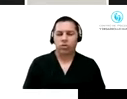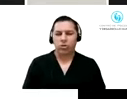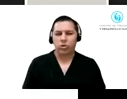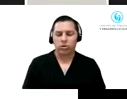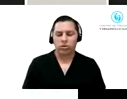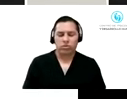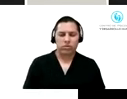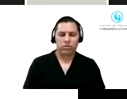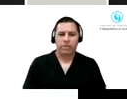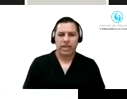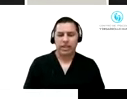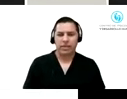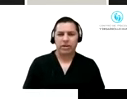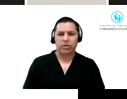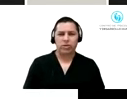desafíos o